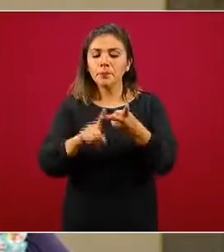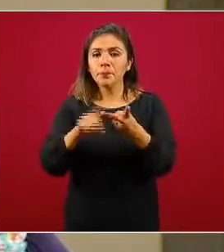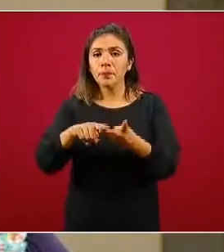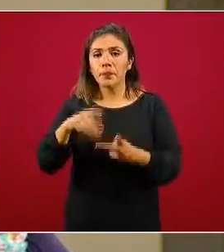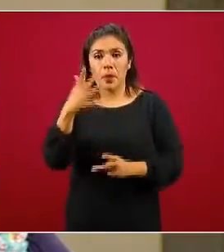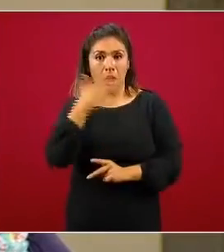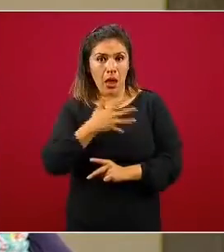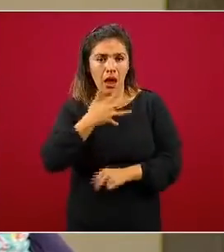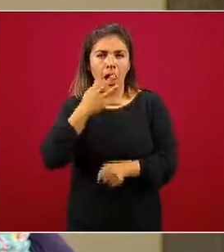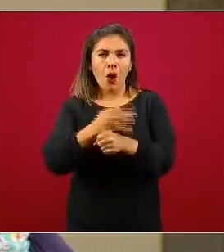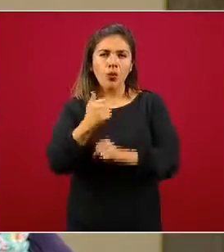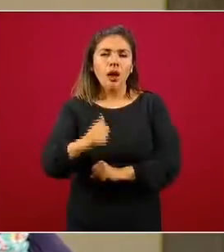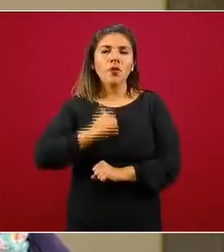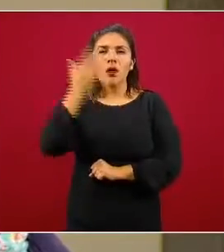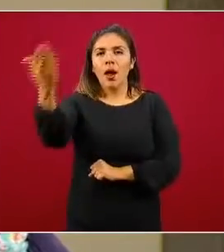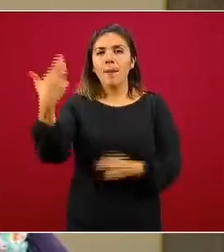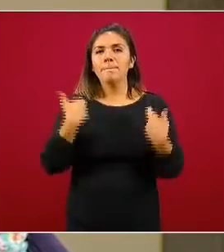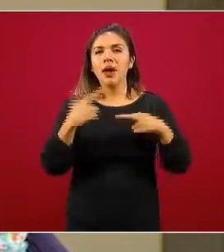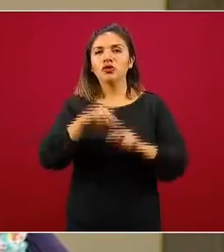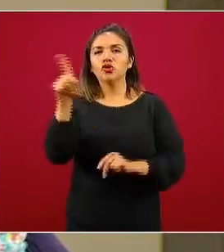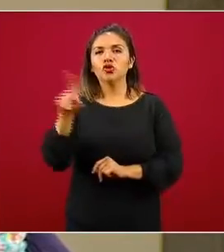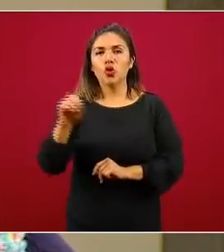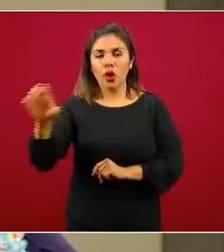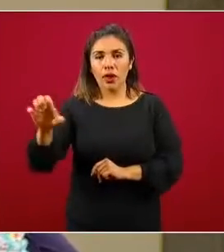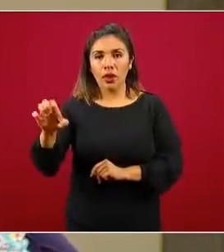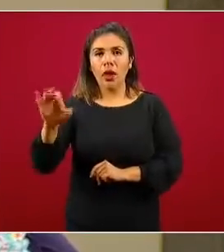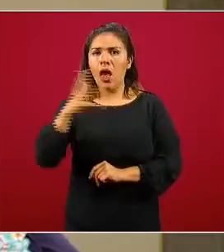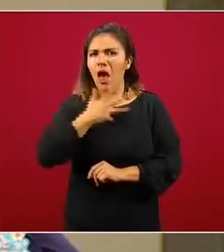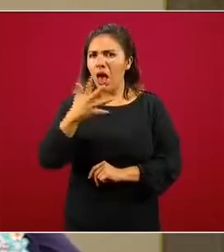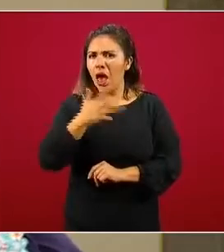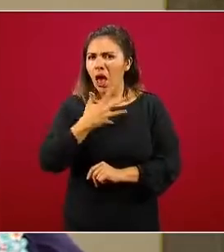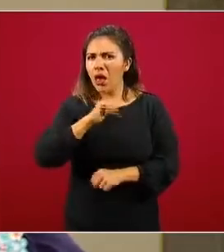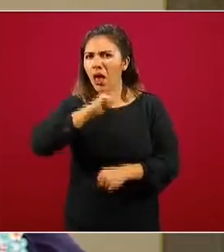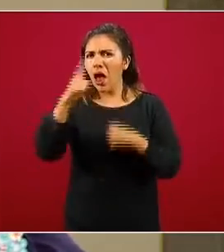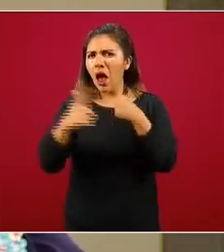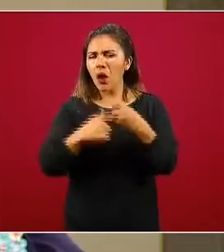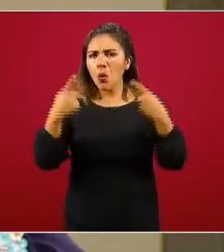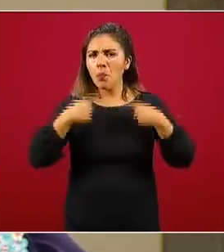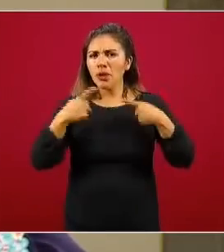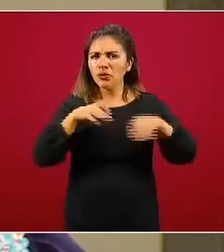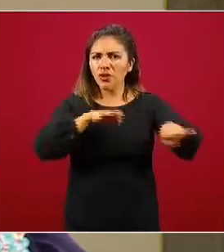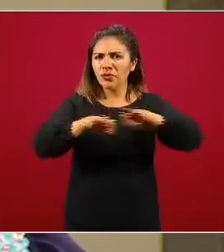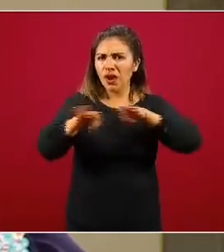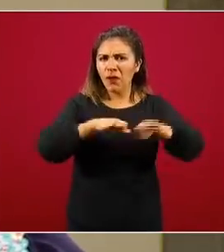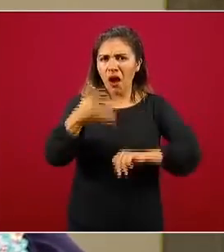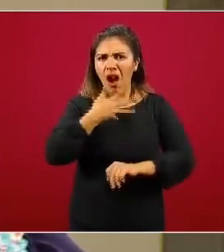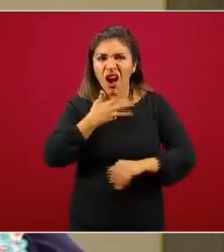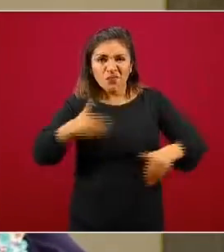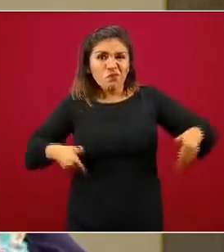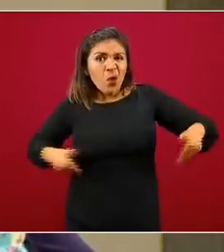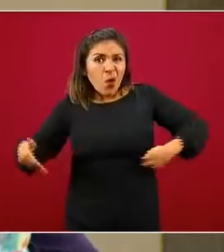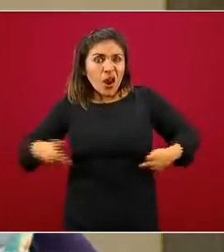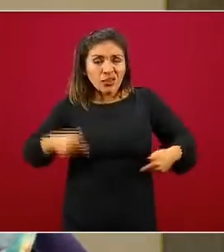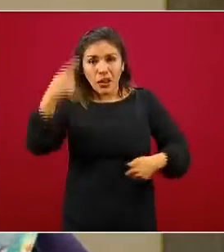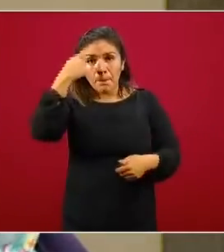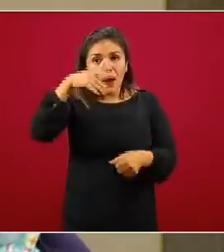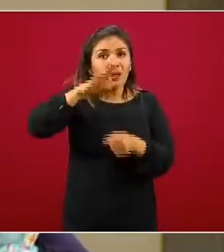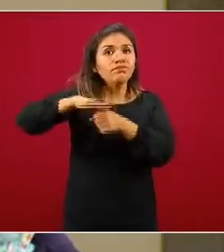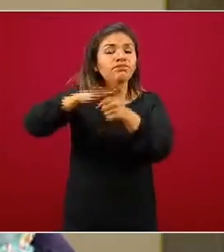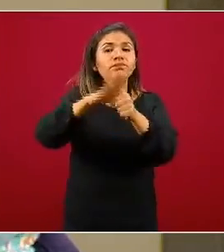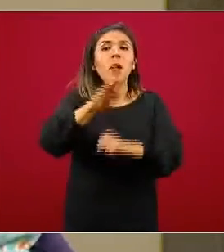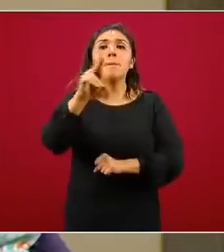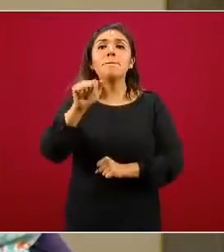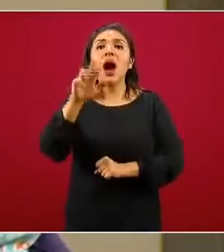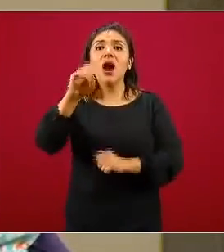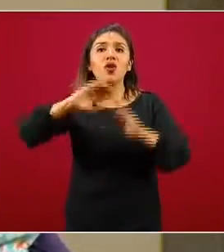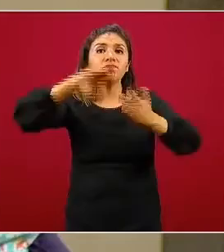y aprovechando que está el maestro Zoe, ¿existe algún sector de trabajadores que están molestos y están convocando a un paro